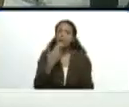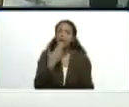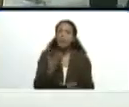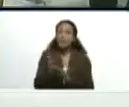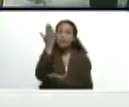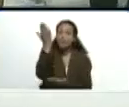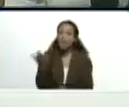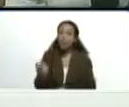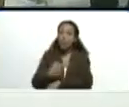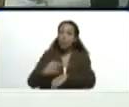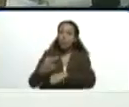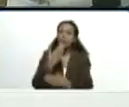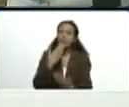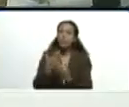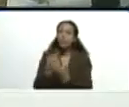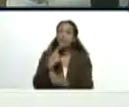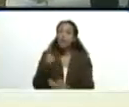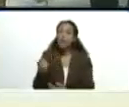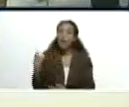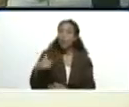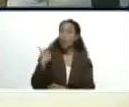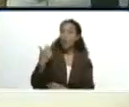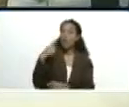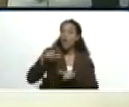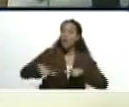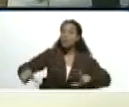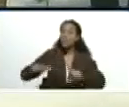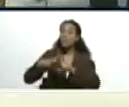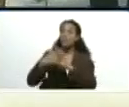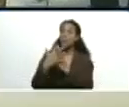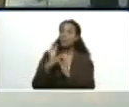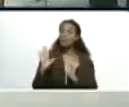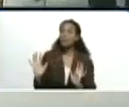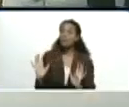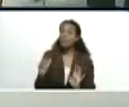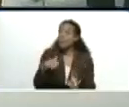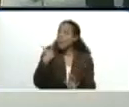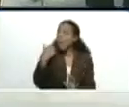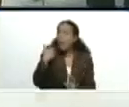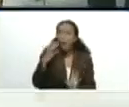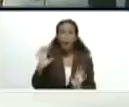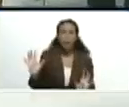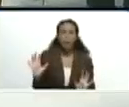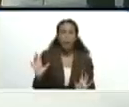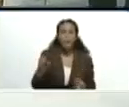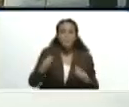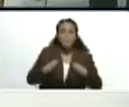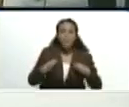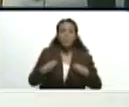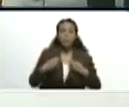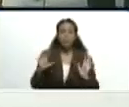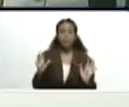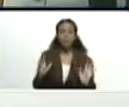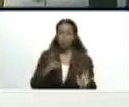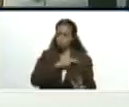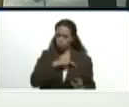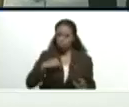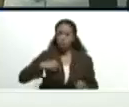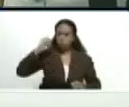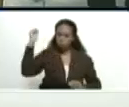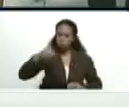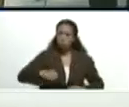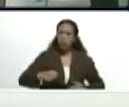Agradecido. Y le digo, en cualquier circunstancia que nos toque vivir, nosotros